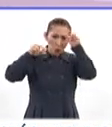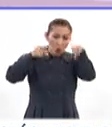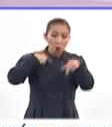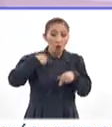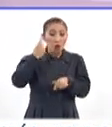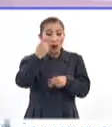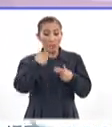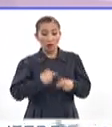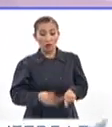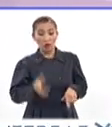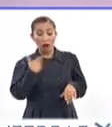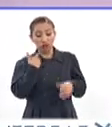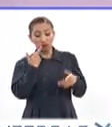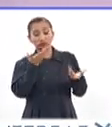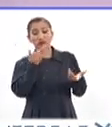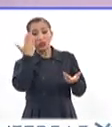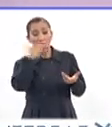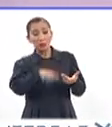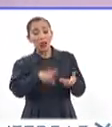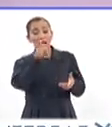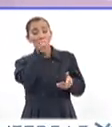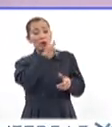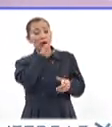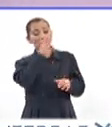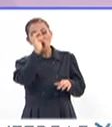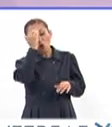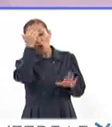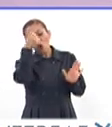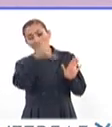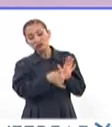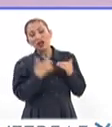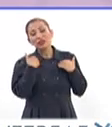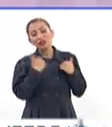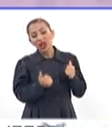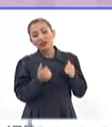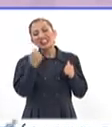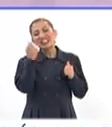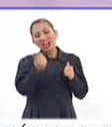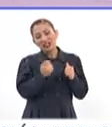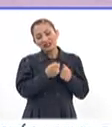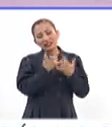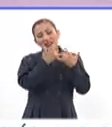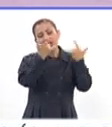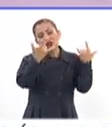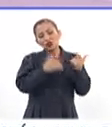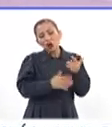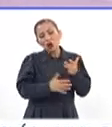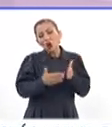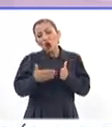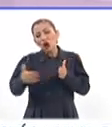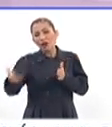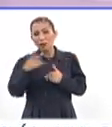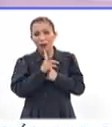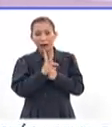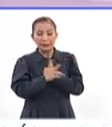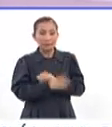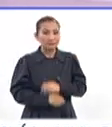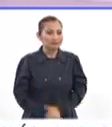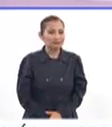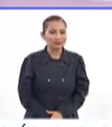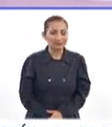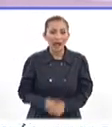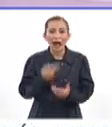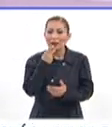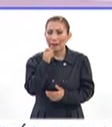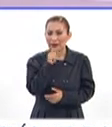alguien que domina una lengua materna, alguien que la conoce, entiende el árbol genealógico de una nación. Así que vamos